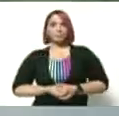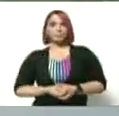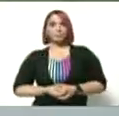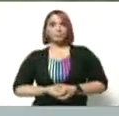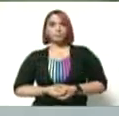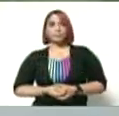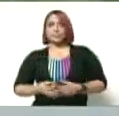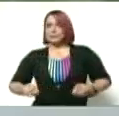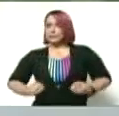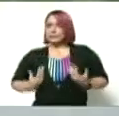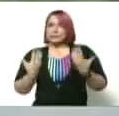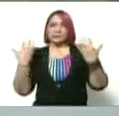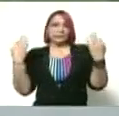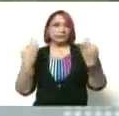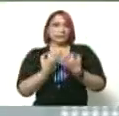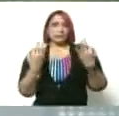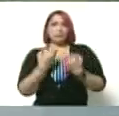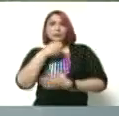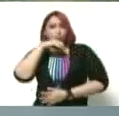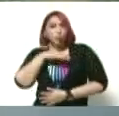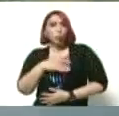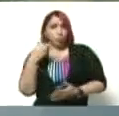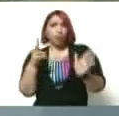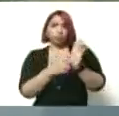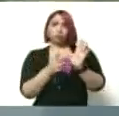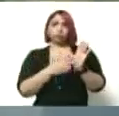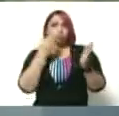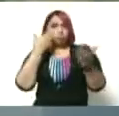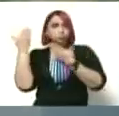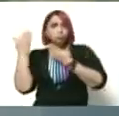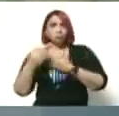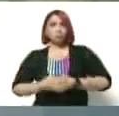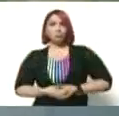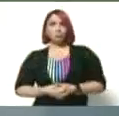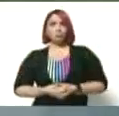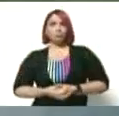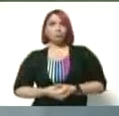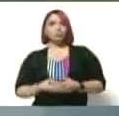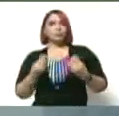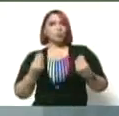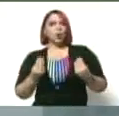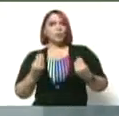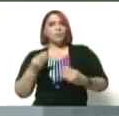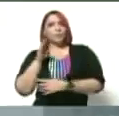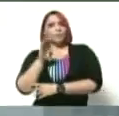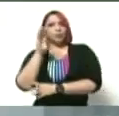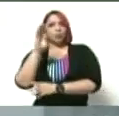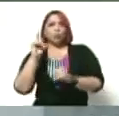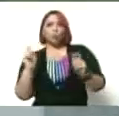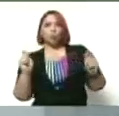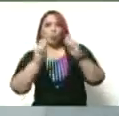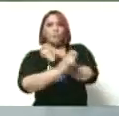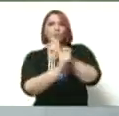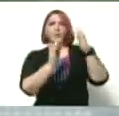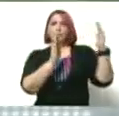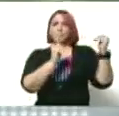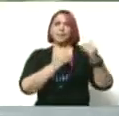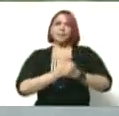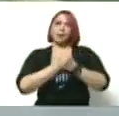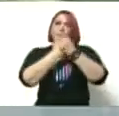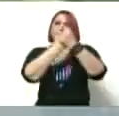emoción realmente es la historia en la historia y cómo el futuro se convierte en esperanza y en amor